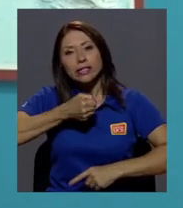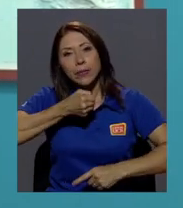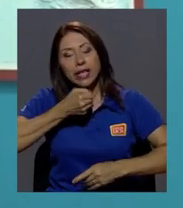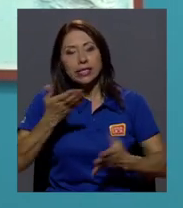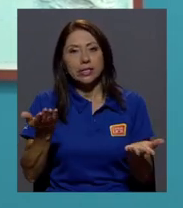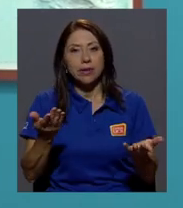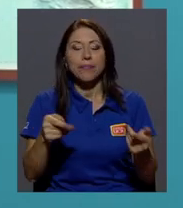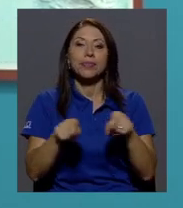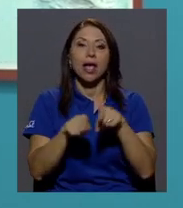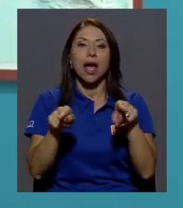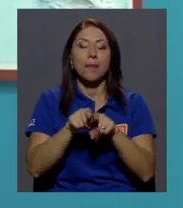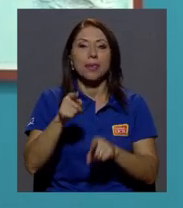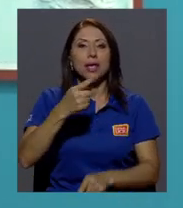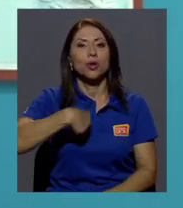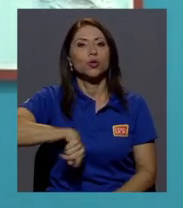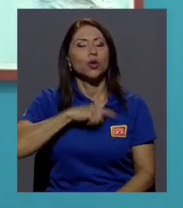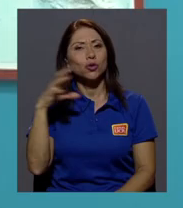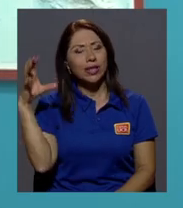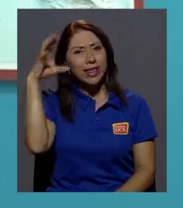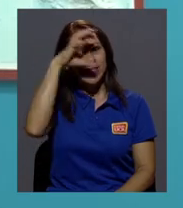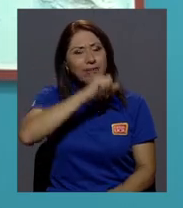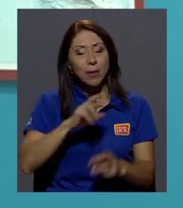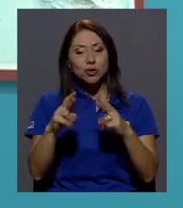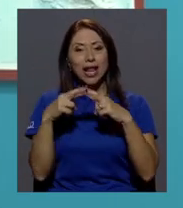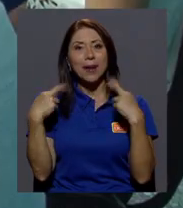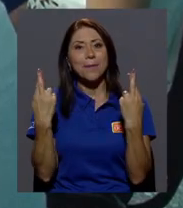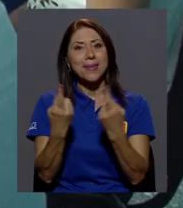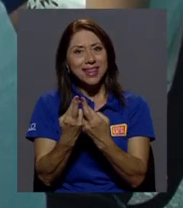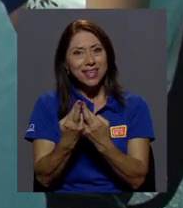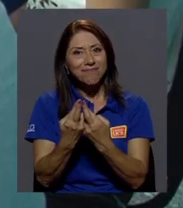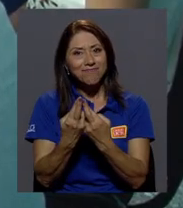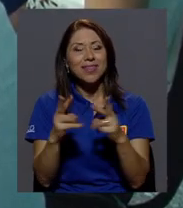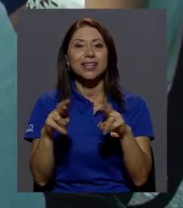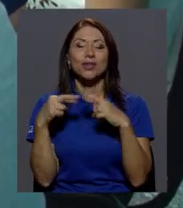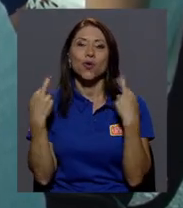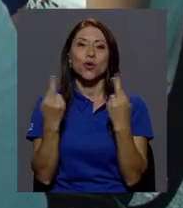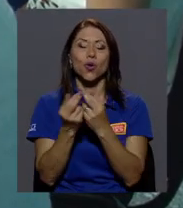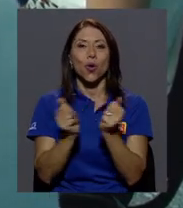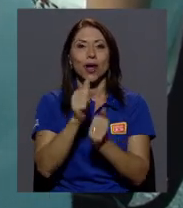También identificamos el meeting, la reunión con autoridades y el bloqueo.